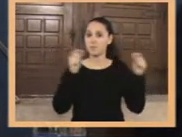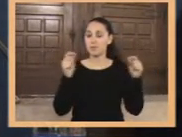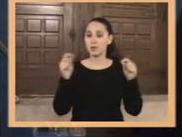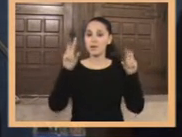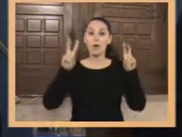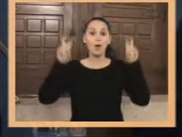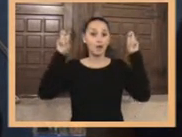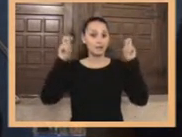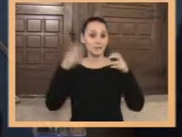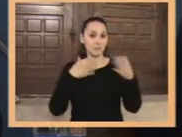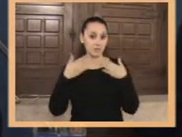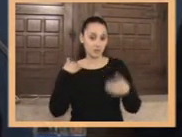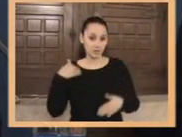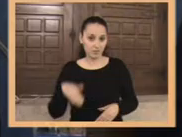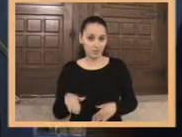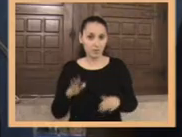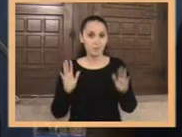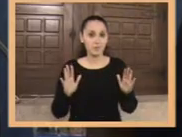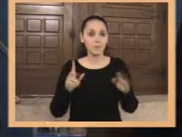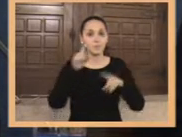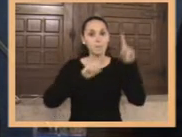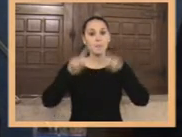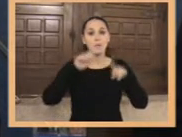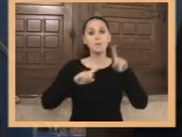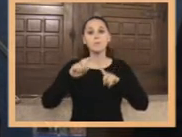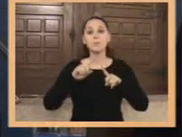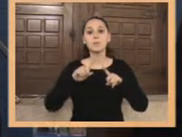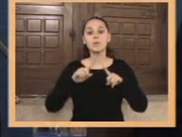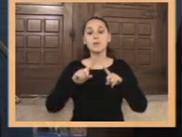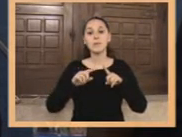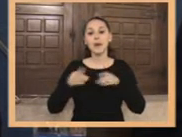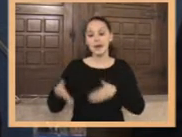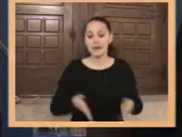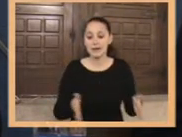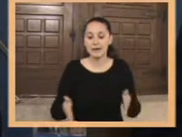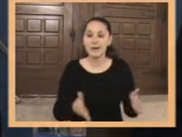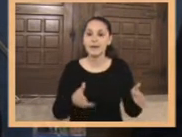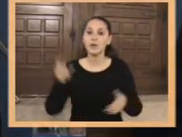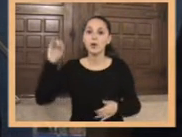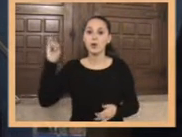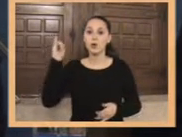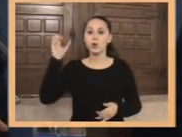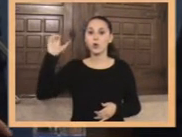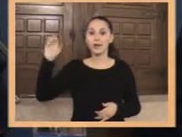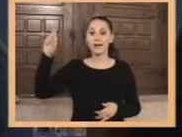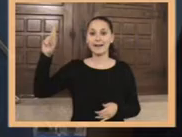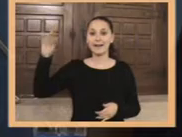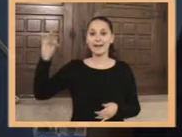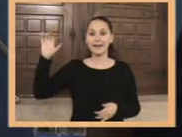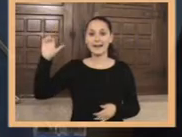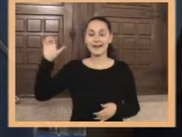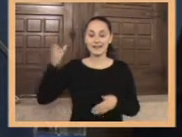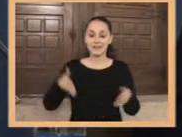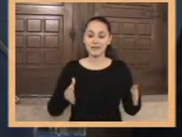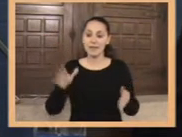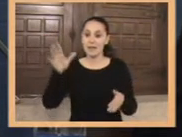la cuestión del problema que tenemos de los vertidos al Jerte, como sabe, proviene de un colector, una obra